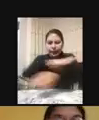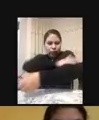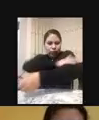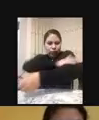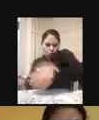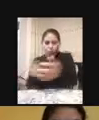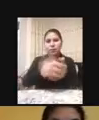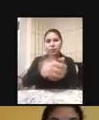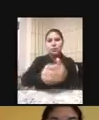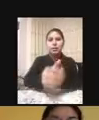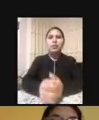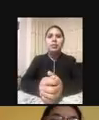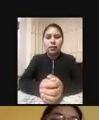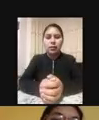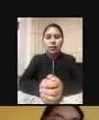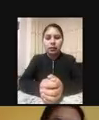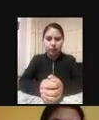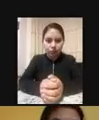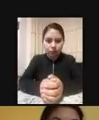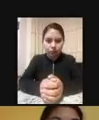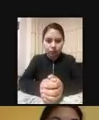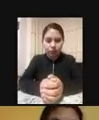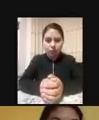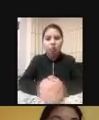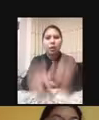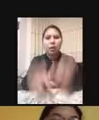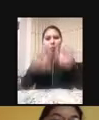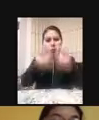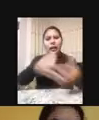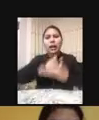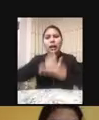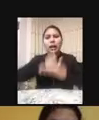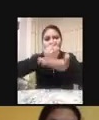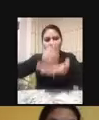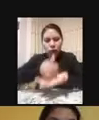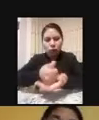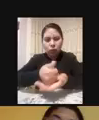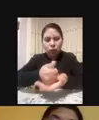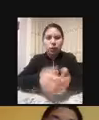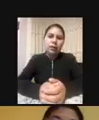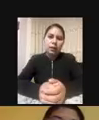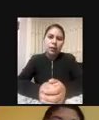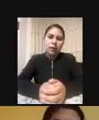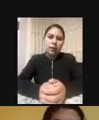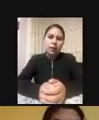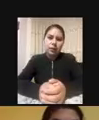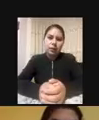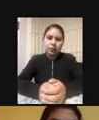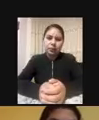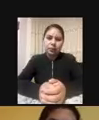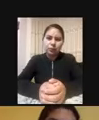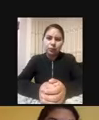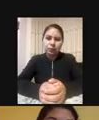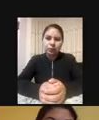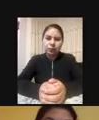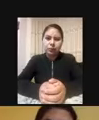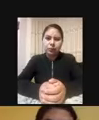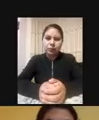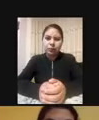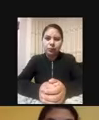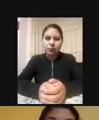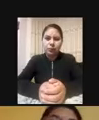de psicomotricidad poder favorecer un desarrollo más lúdico o actividades que vayan relacionadas con